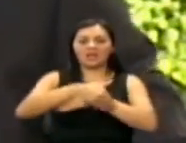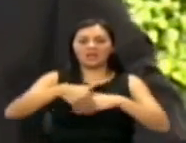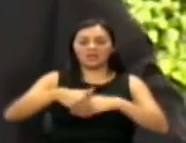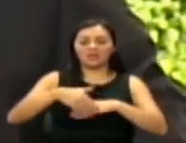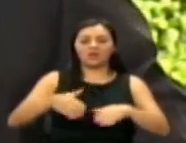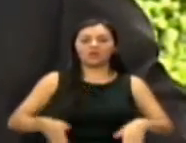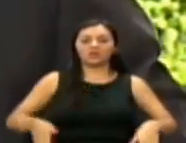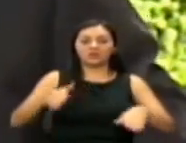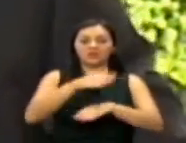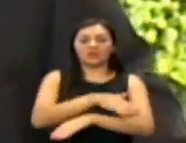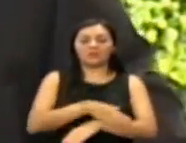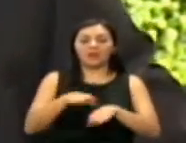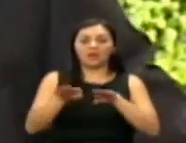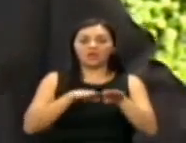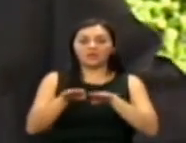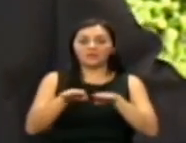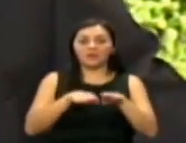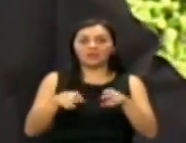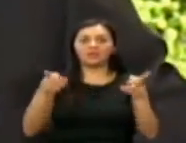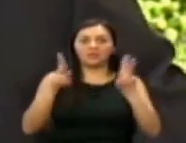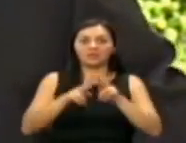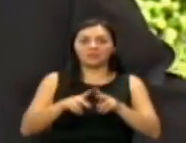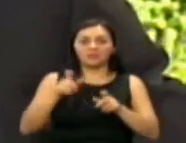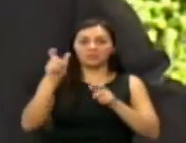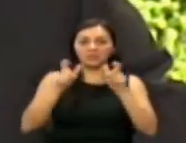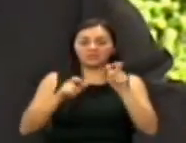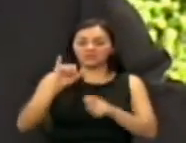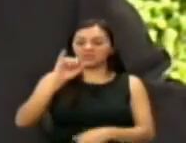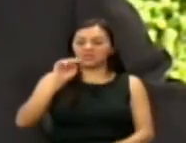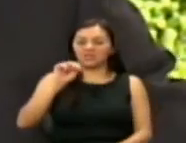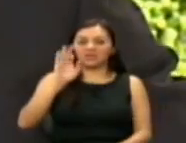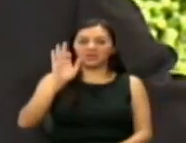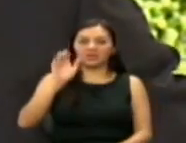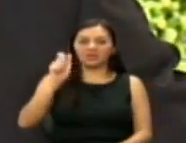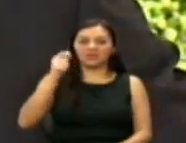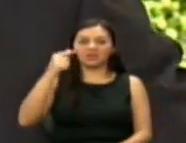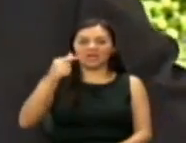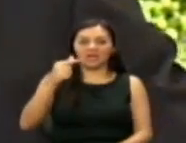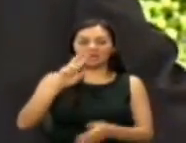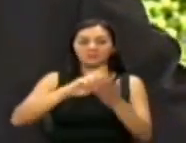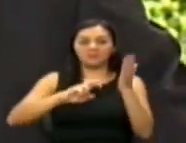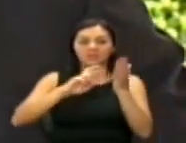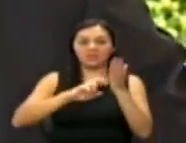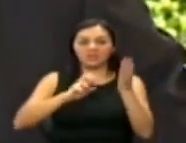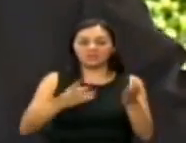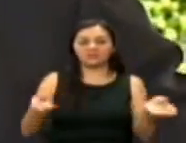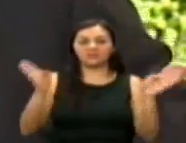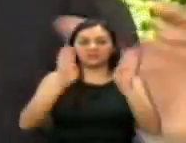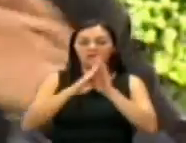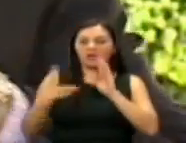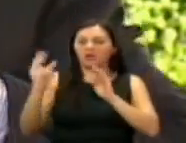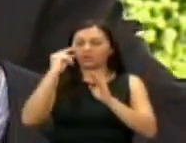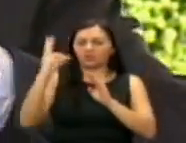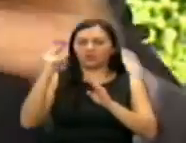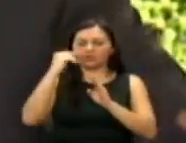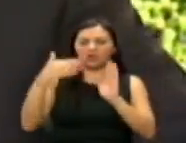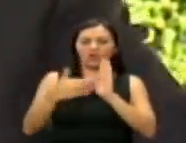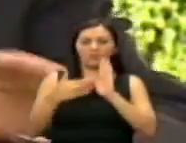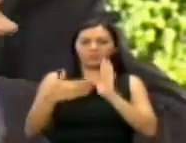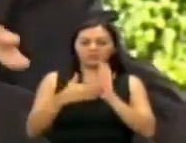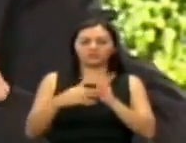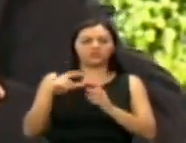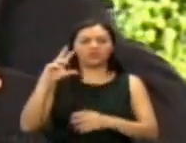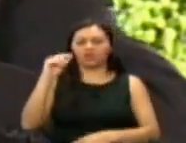Otavalo-Ibarra, que dicho sea de paso, ¿no? Vino gente de Intaca a cerrar esa carretera. Los antimineros, que se oponen a todo, todo el tiempo. O sea, son